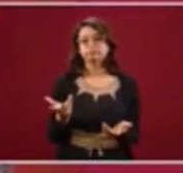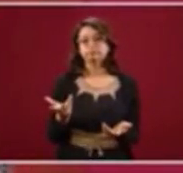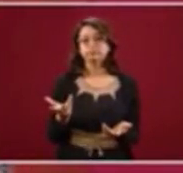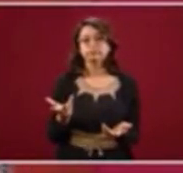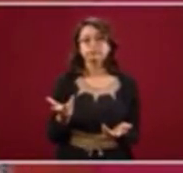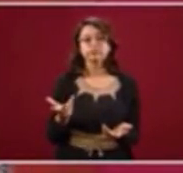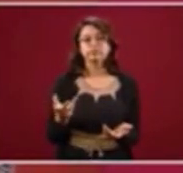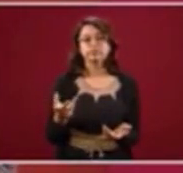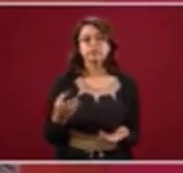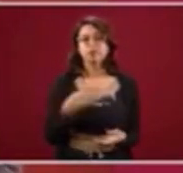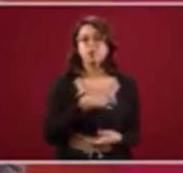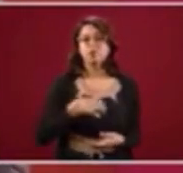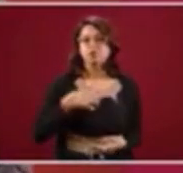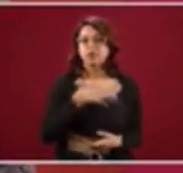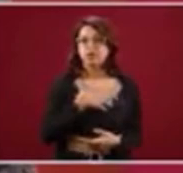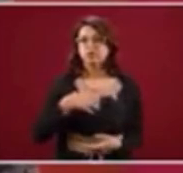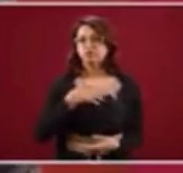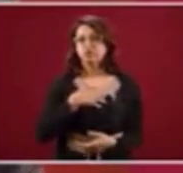celebran